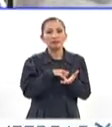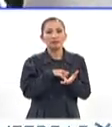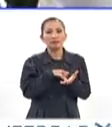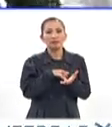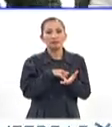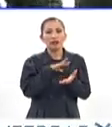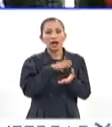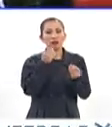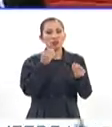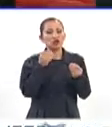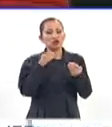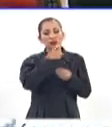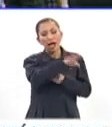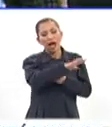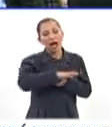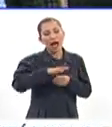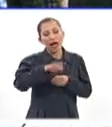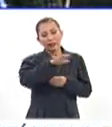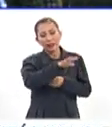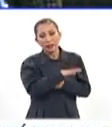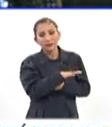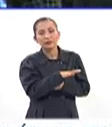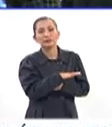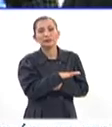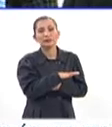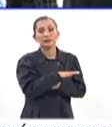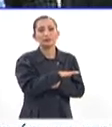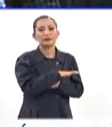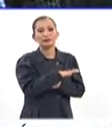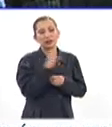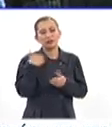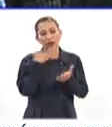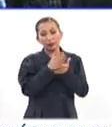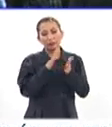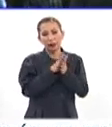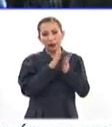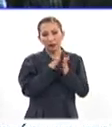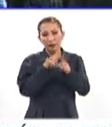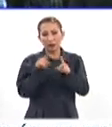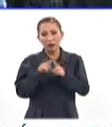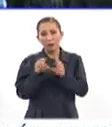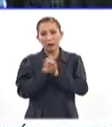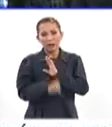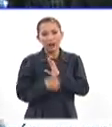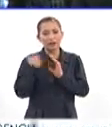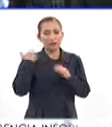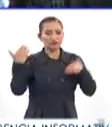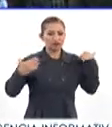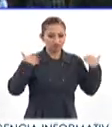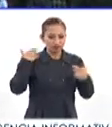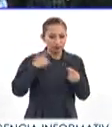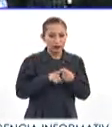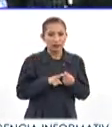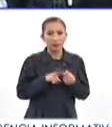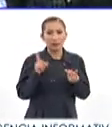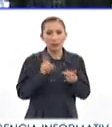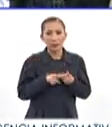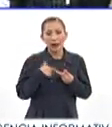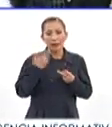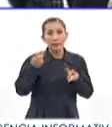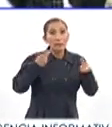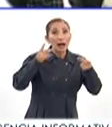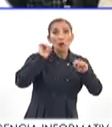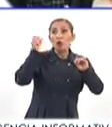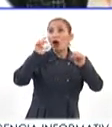Hay bastantes áreas en las cuales participan en diferentes áreas, como las recreativas, como la